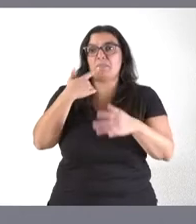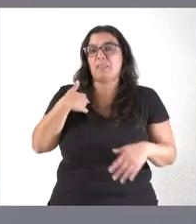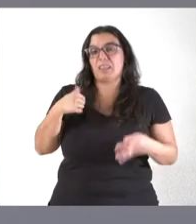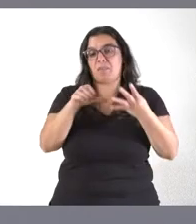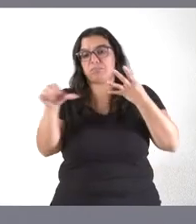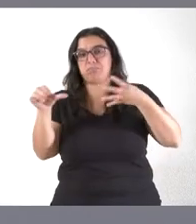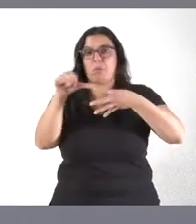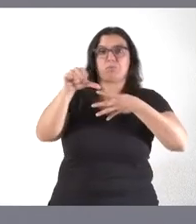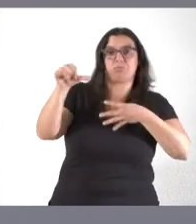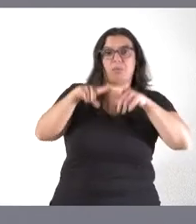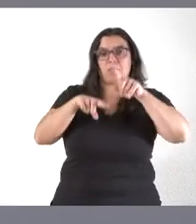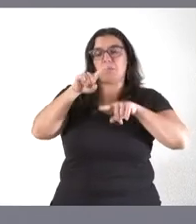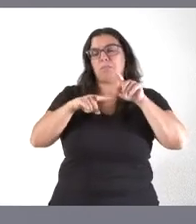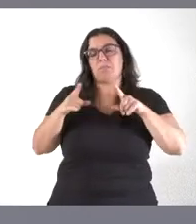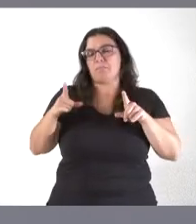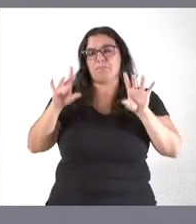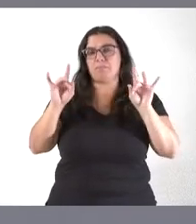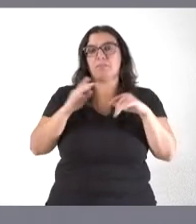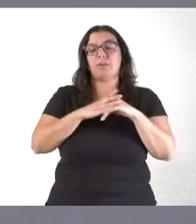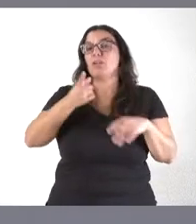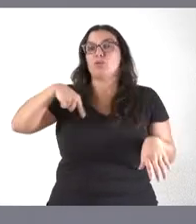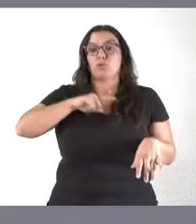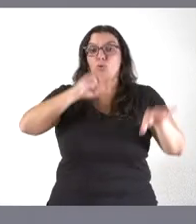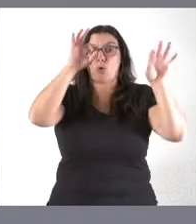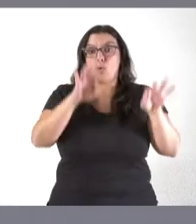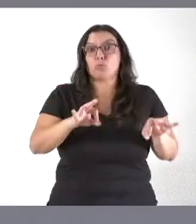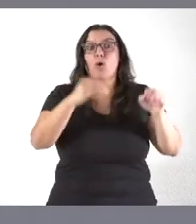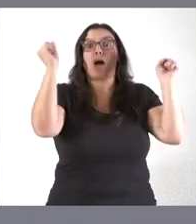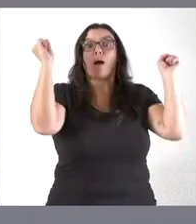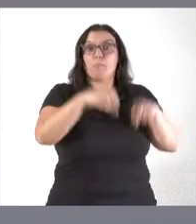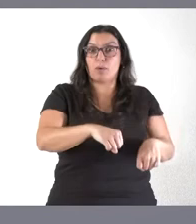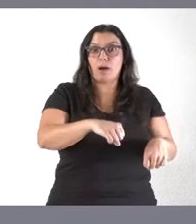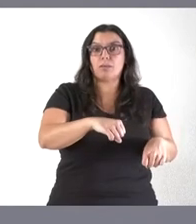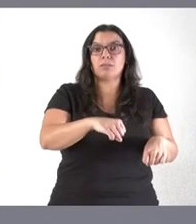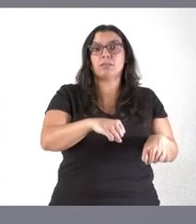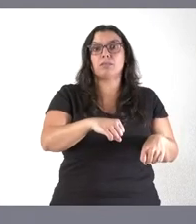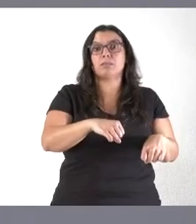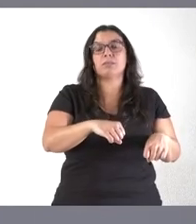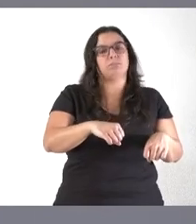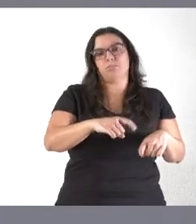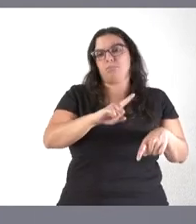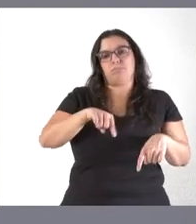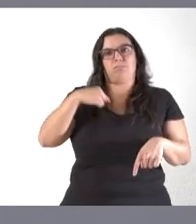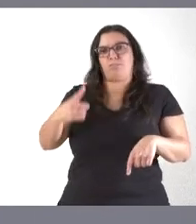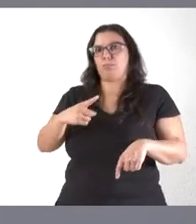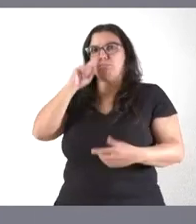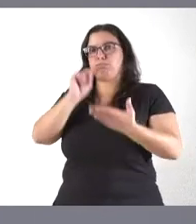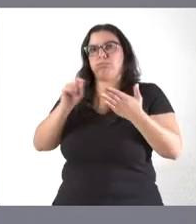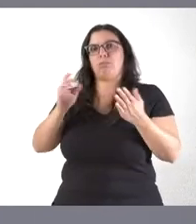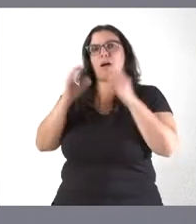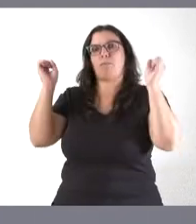para que se podría incluir el debate nosotros inmediatamente posterior La idea es aprobar el proyecto de presupuestos y